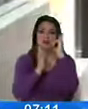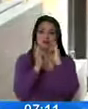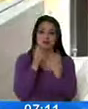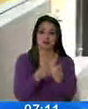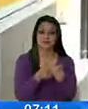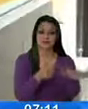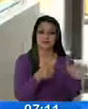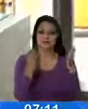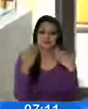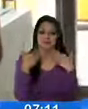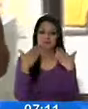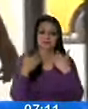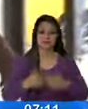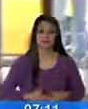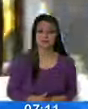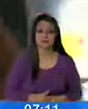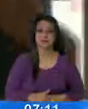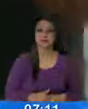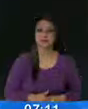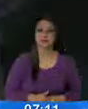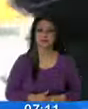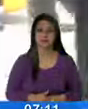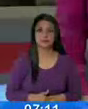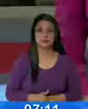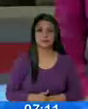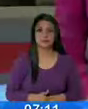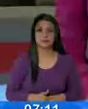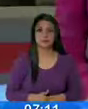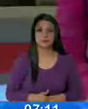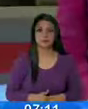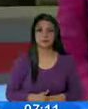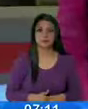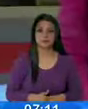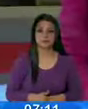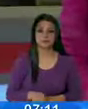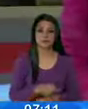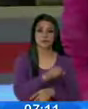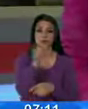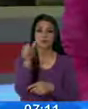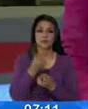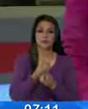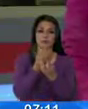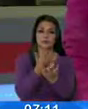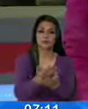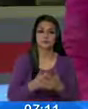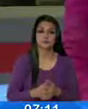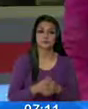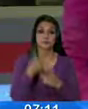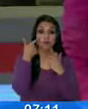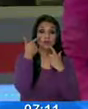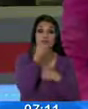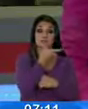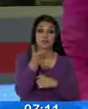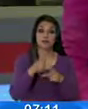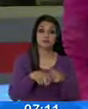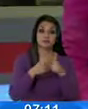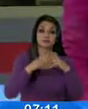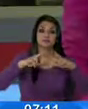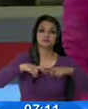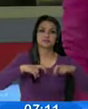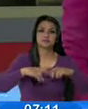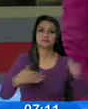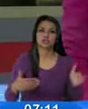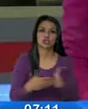principal, informó Charlie Pisa. En otra información, la Fiscalía abrió una investigación en contra de Vinicio y